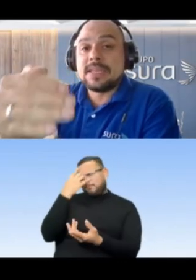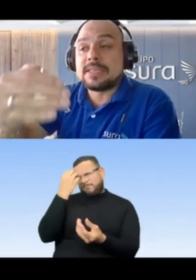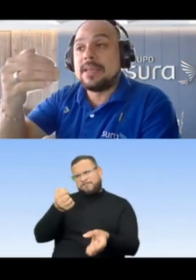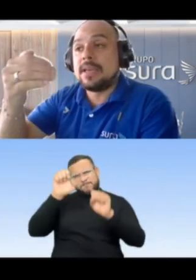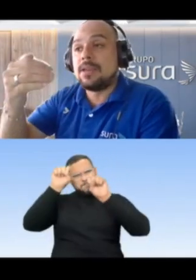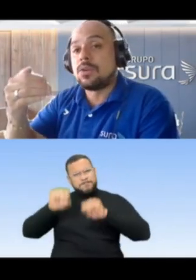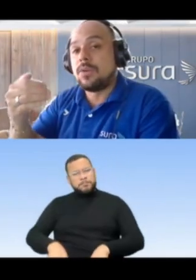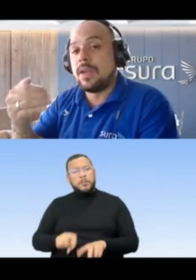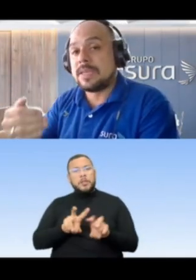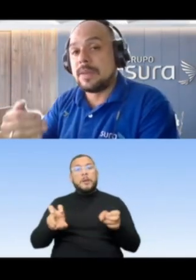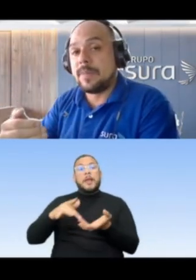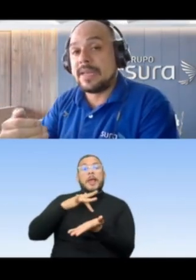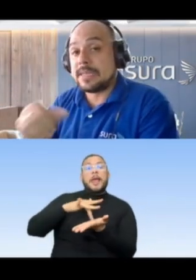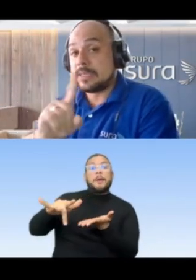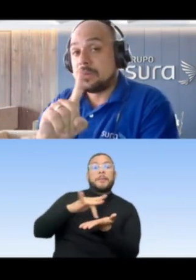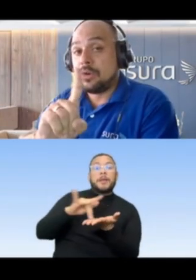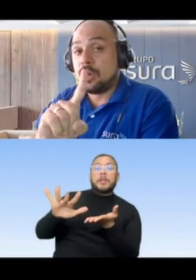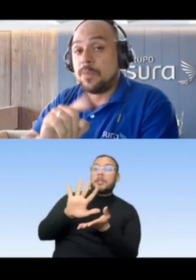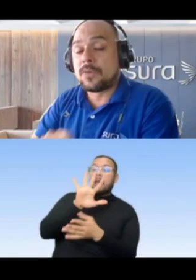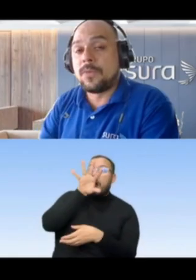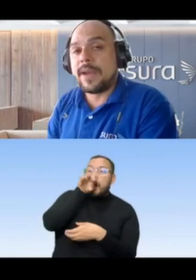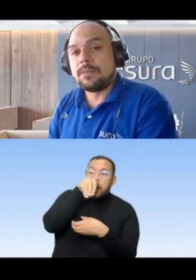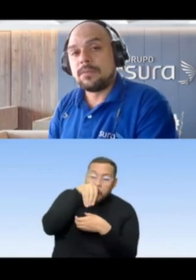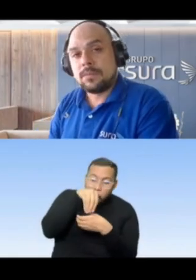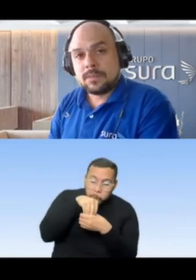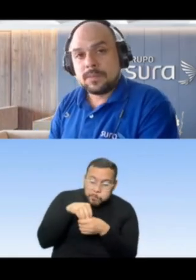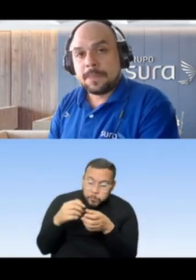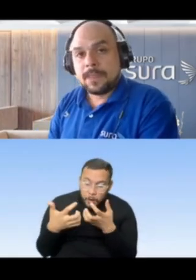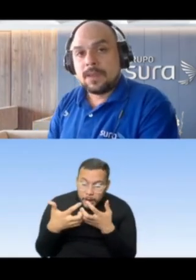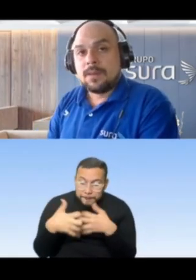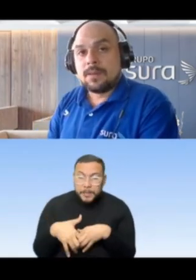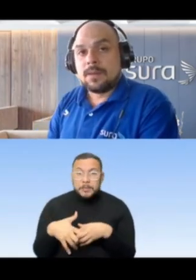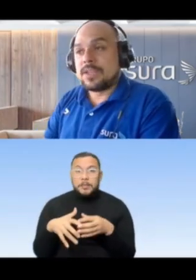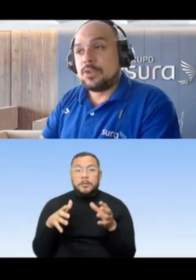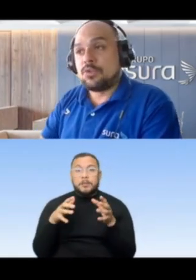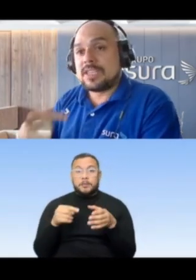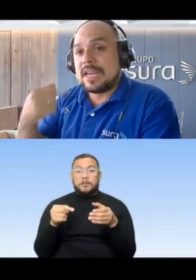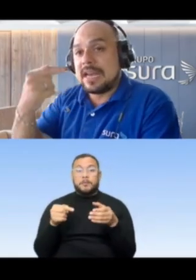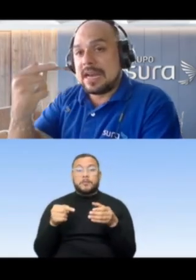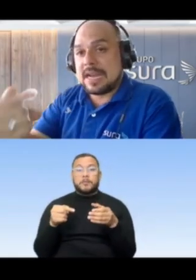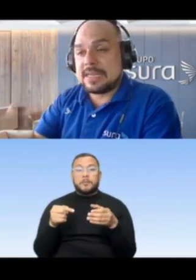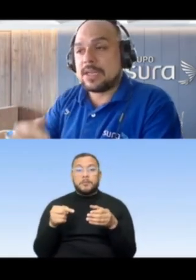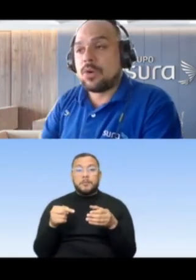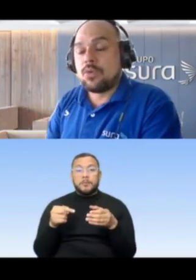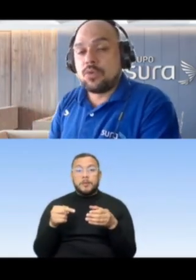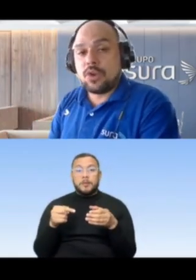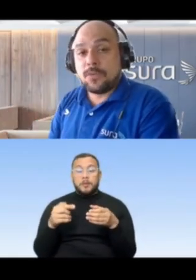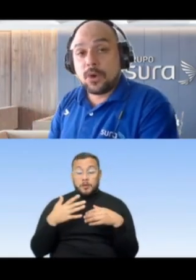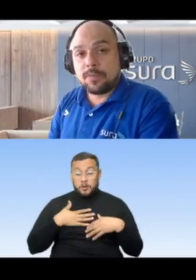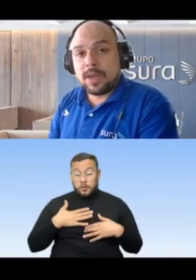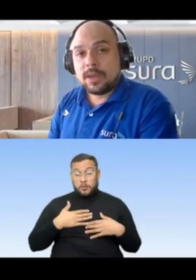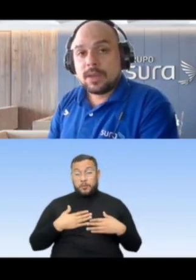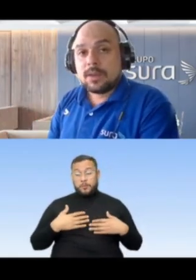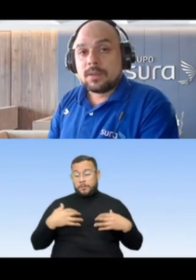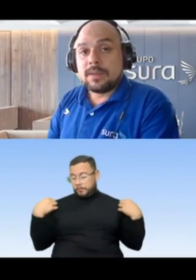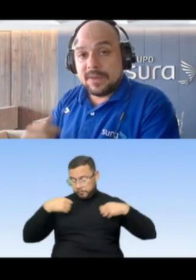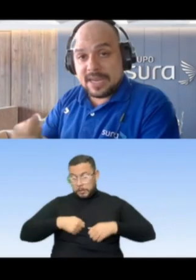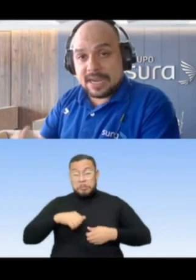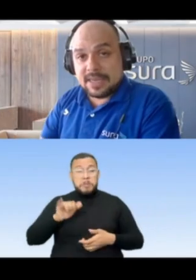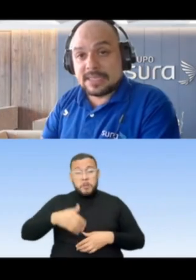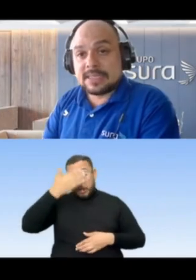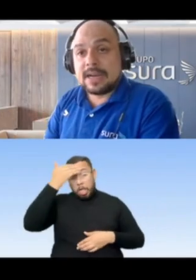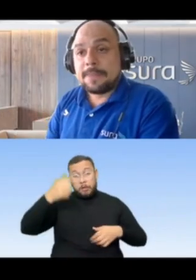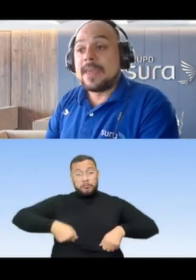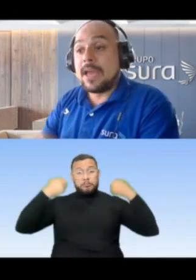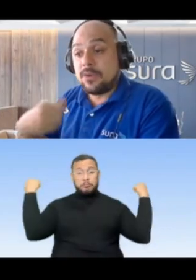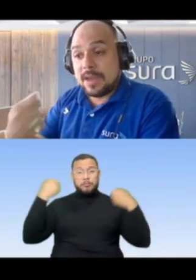atender emergencias dentro de las empresas, no por fuera. Entonces, si usted sale a la calle con un uniforme